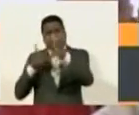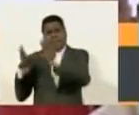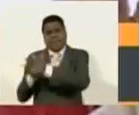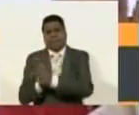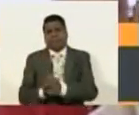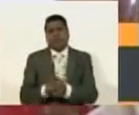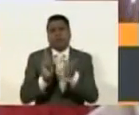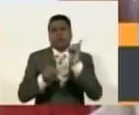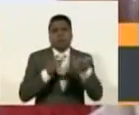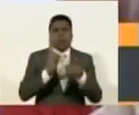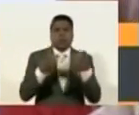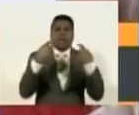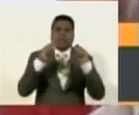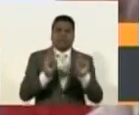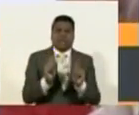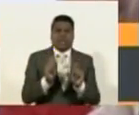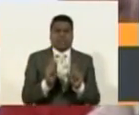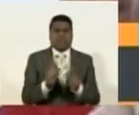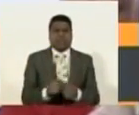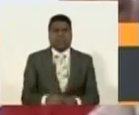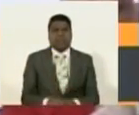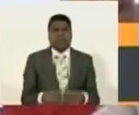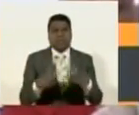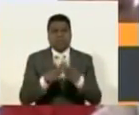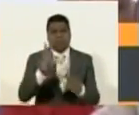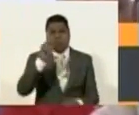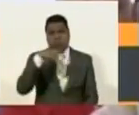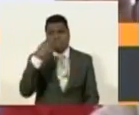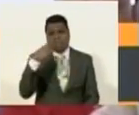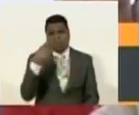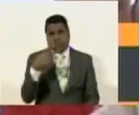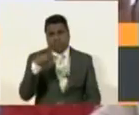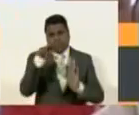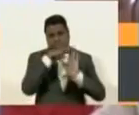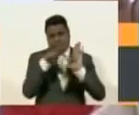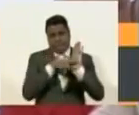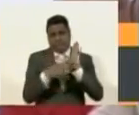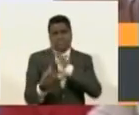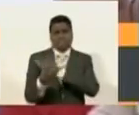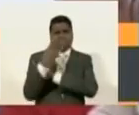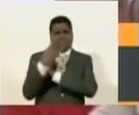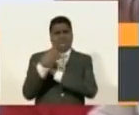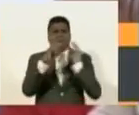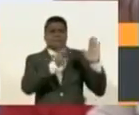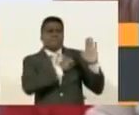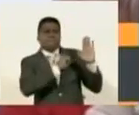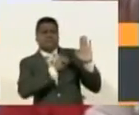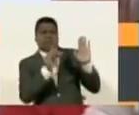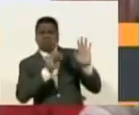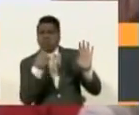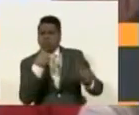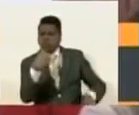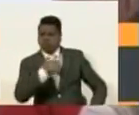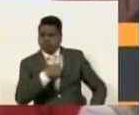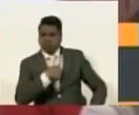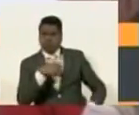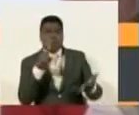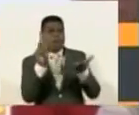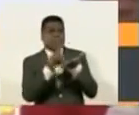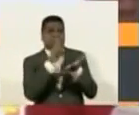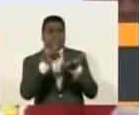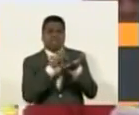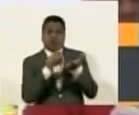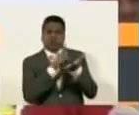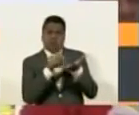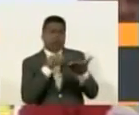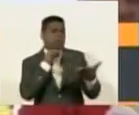Cuando alguien trata de imponerse en la política por la vía del terror, del miedo, ¿qué es eso? Eso no lo digo yo, eso se puede buscar en un diccionario.